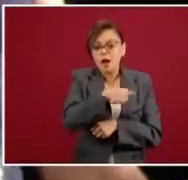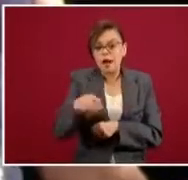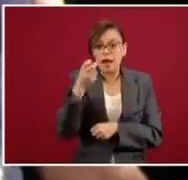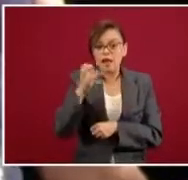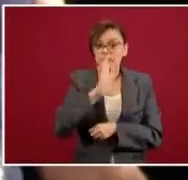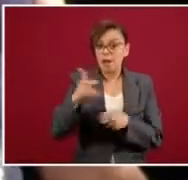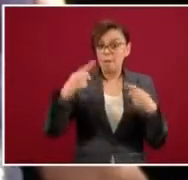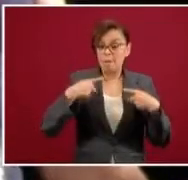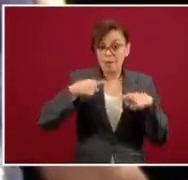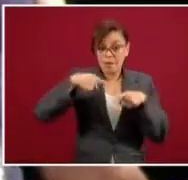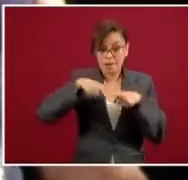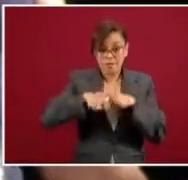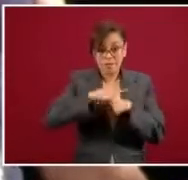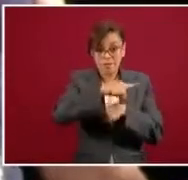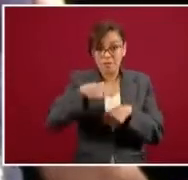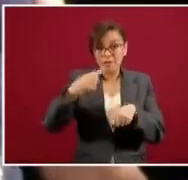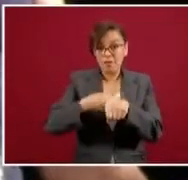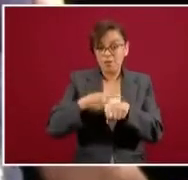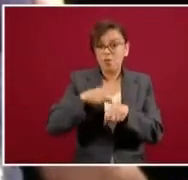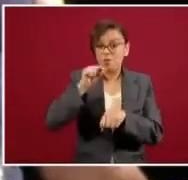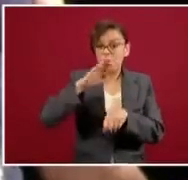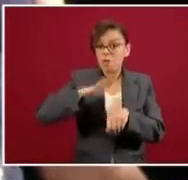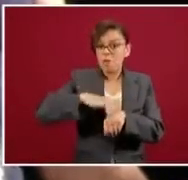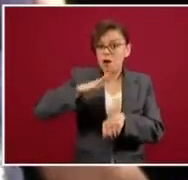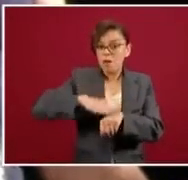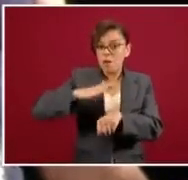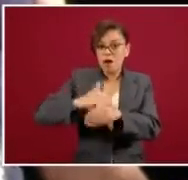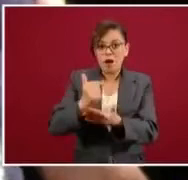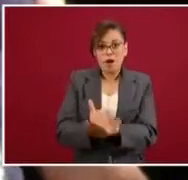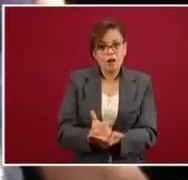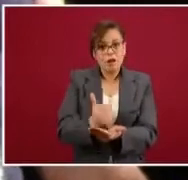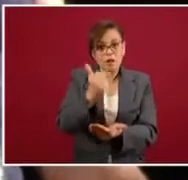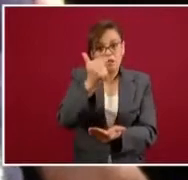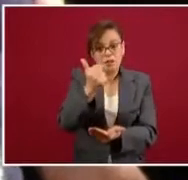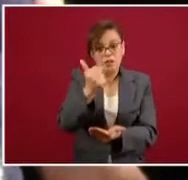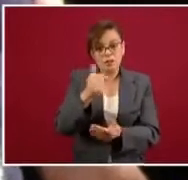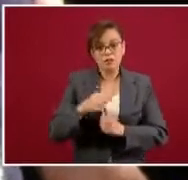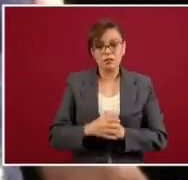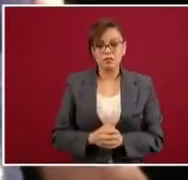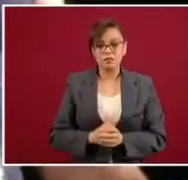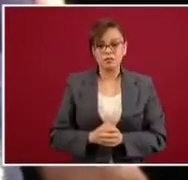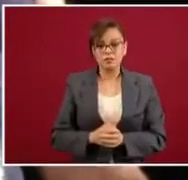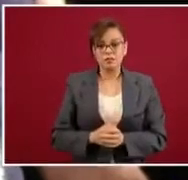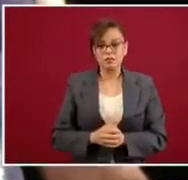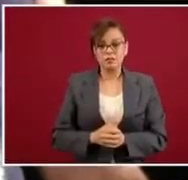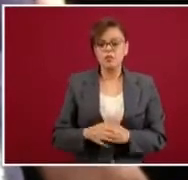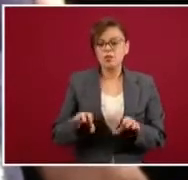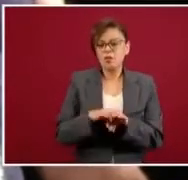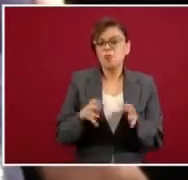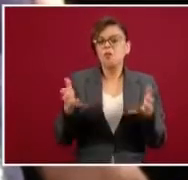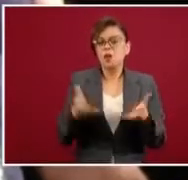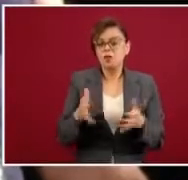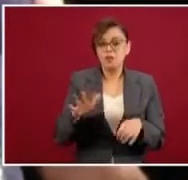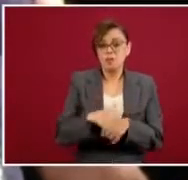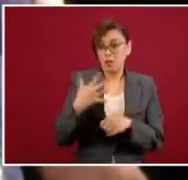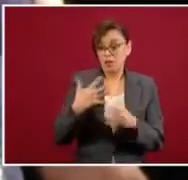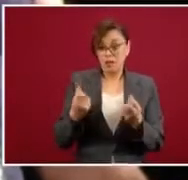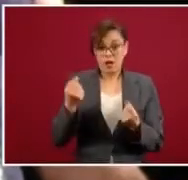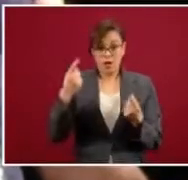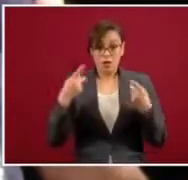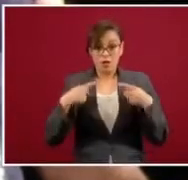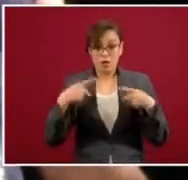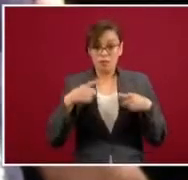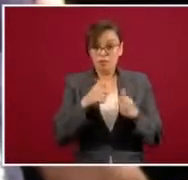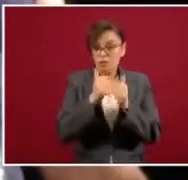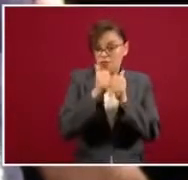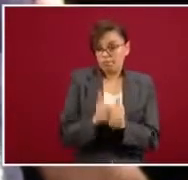raya de que se está complicando la enfermedad de COVID-19? Porque algunos están en su casa y han